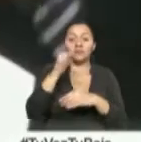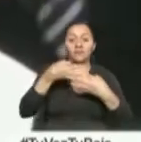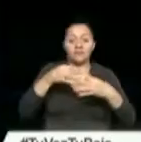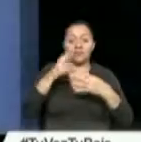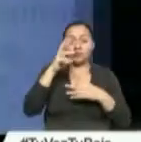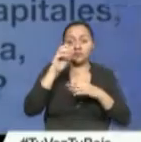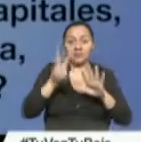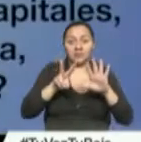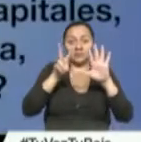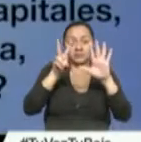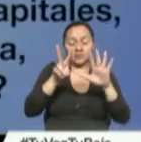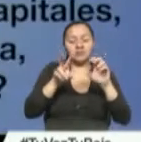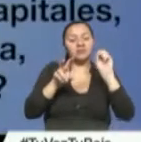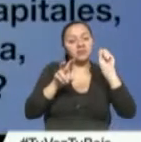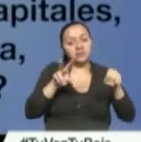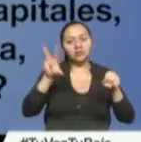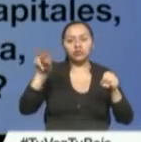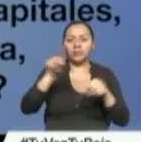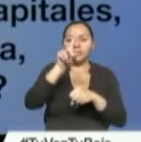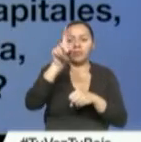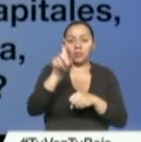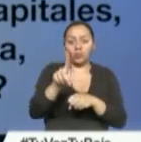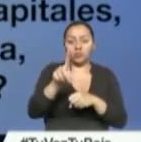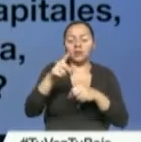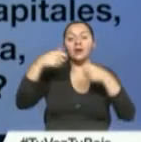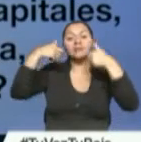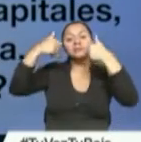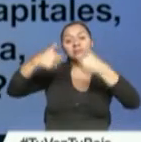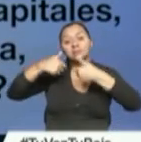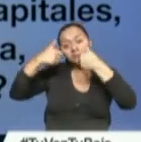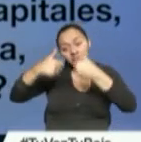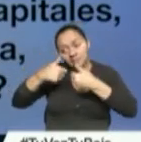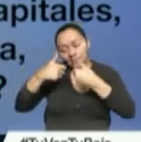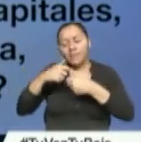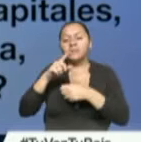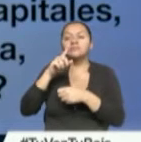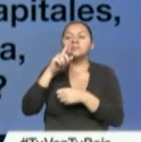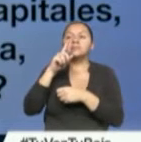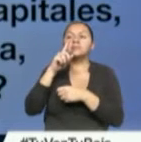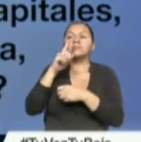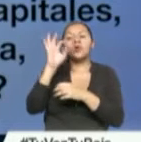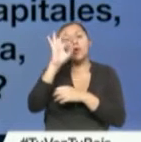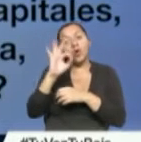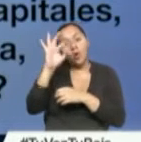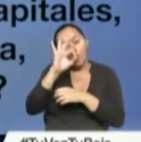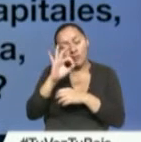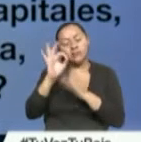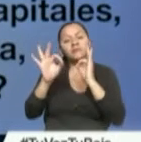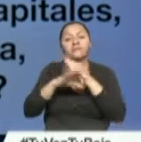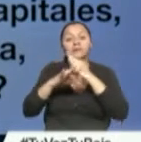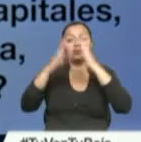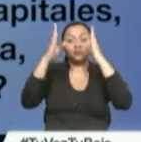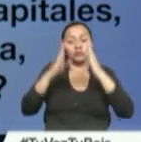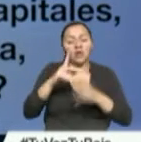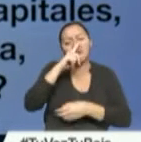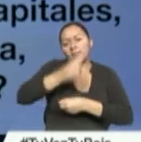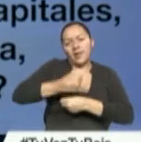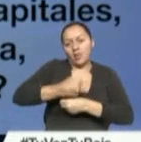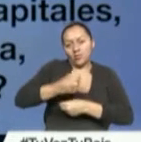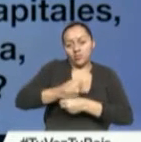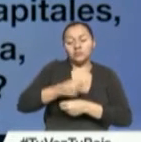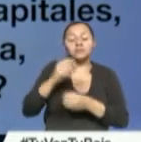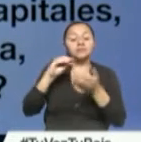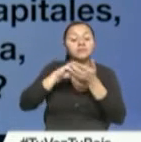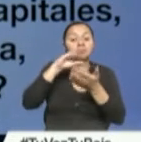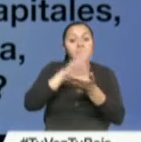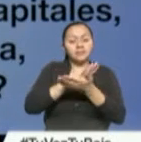pregunta. ¿Está usted de acuerdo en que para desempeñar una dignidad de elección popular o para ser servidor público se